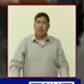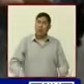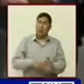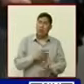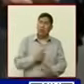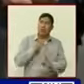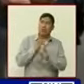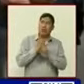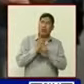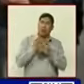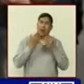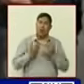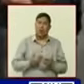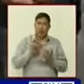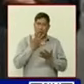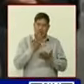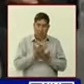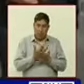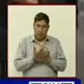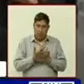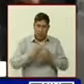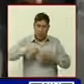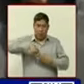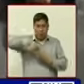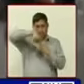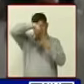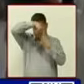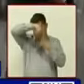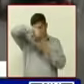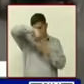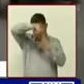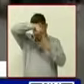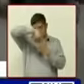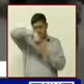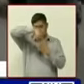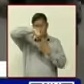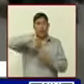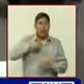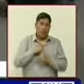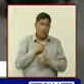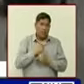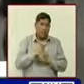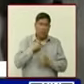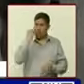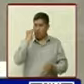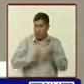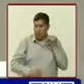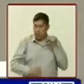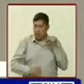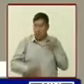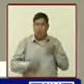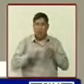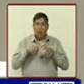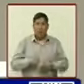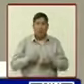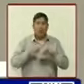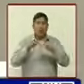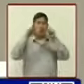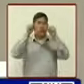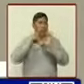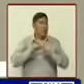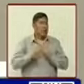Justamente ahora estamos haciendo la verificación de la tensión en los pendolones. Es el trabajo prácticamente final en la parte estructural, y después